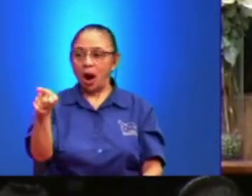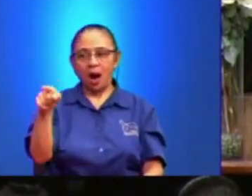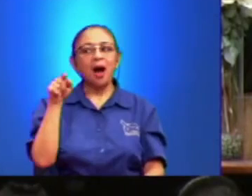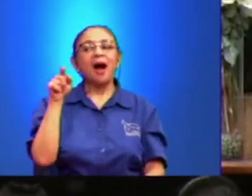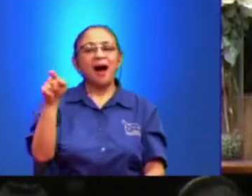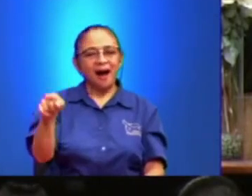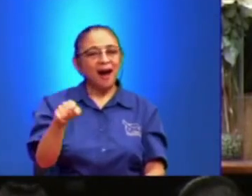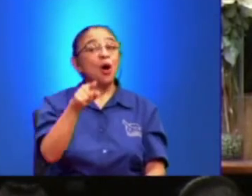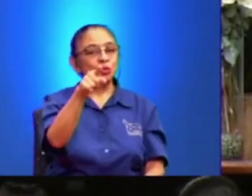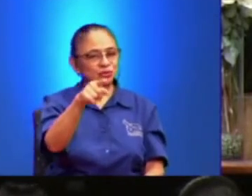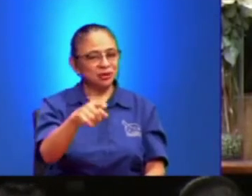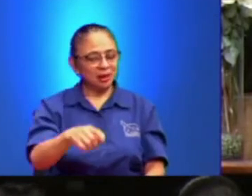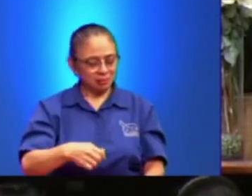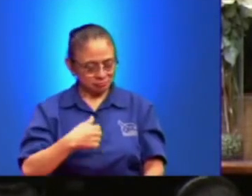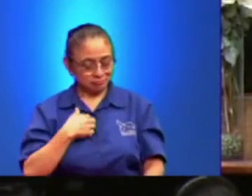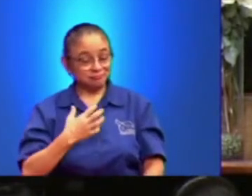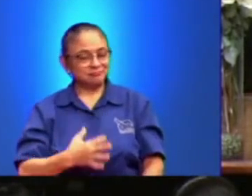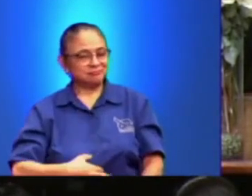siente campeón